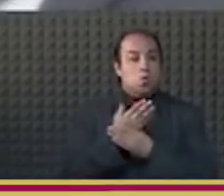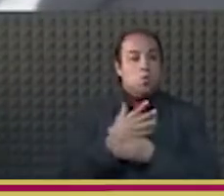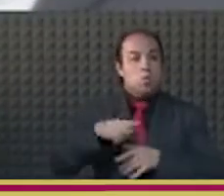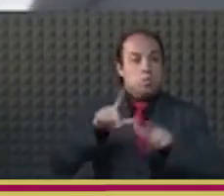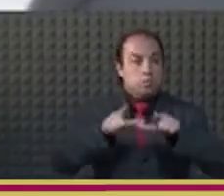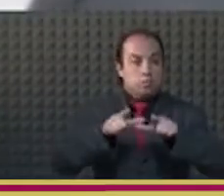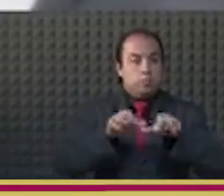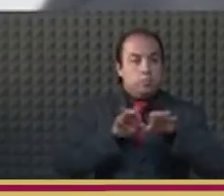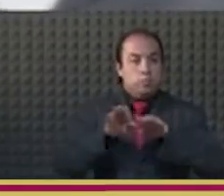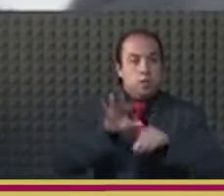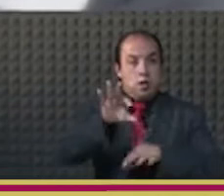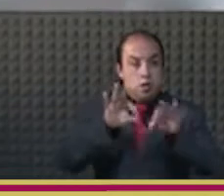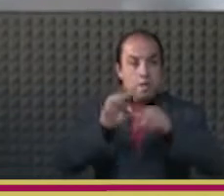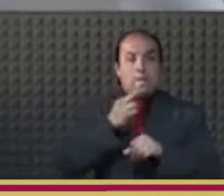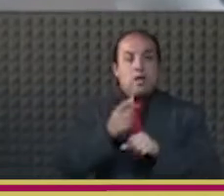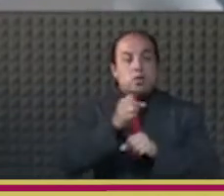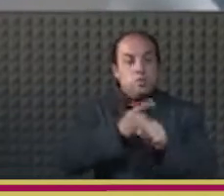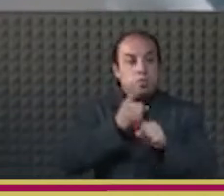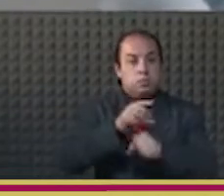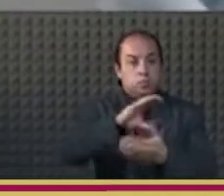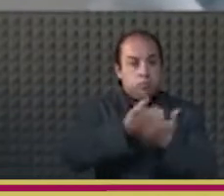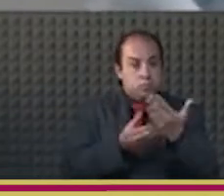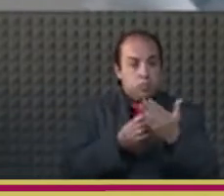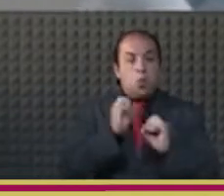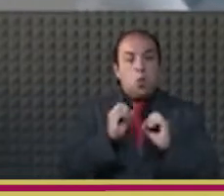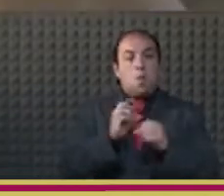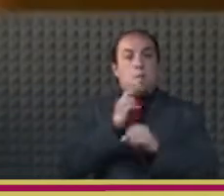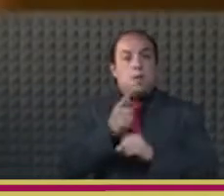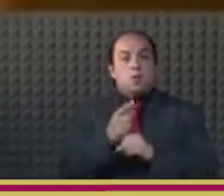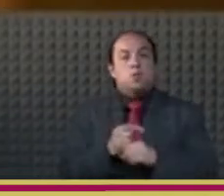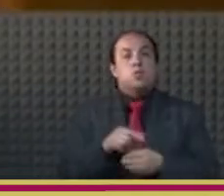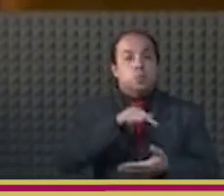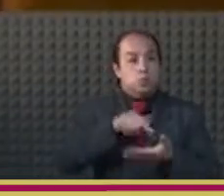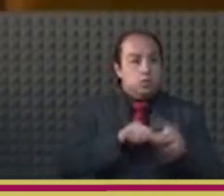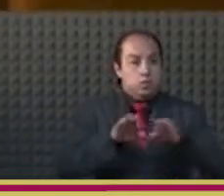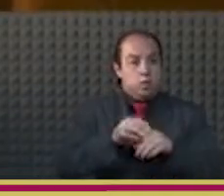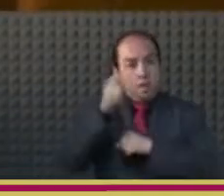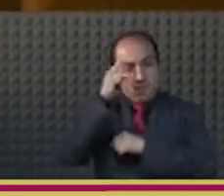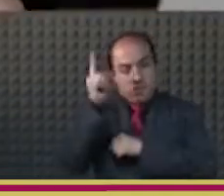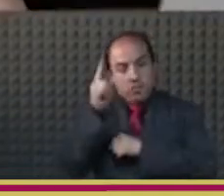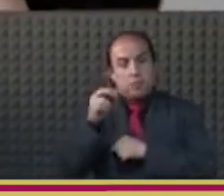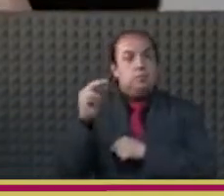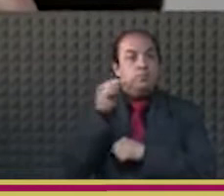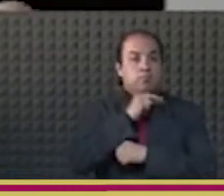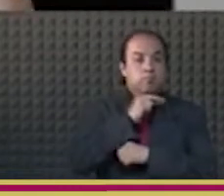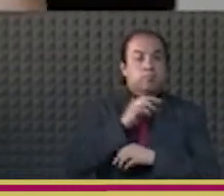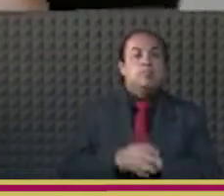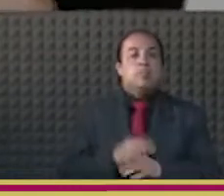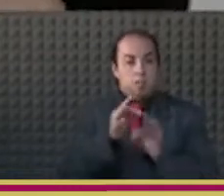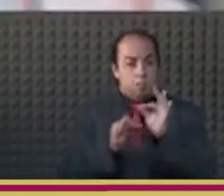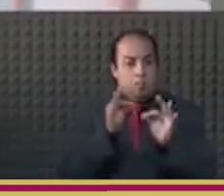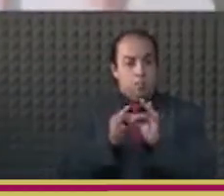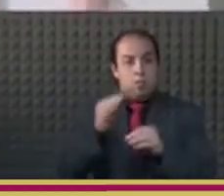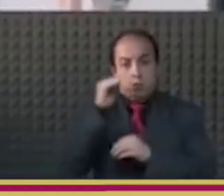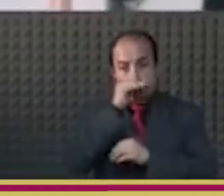podrás encontrar las mejores opciones de contratación o las mejores vacantes de trabajo de manera fácil, ágil, oportuna y